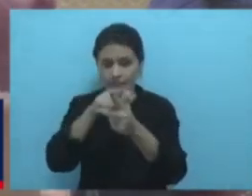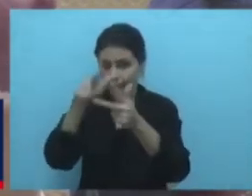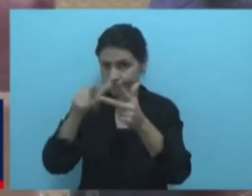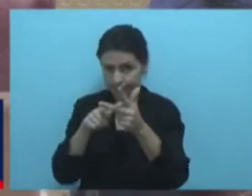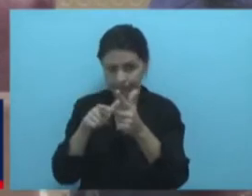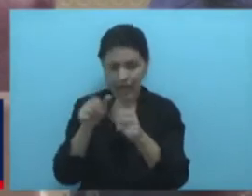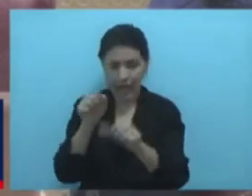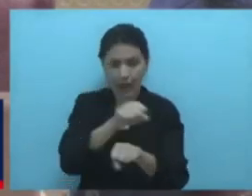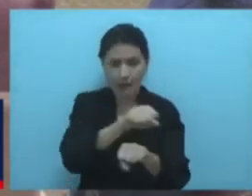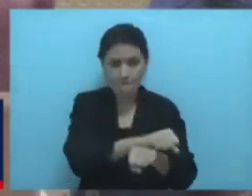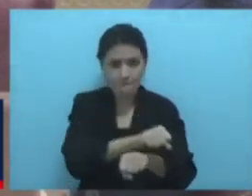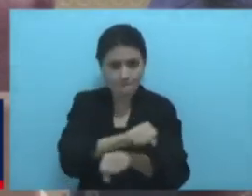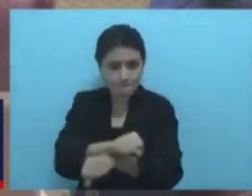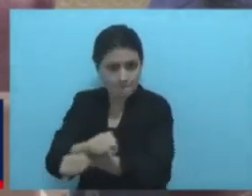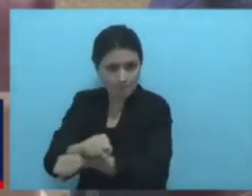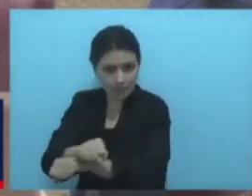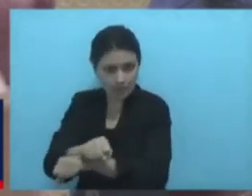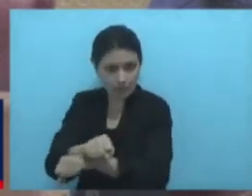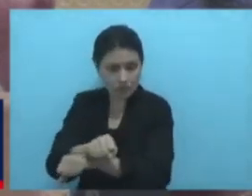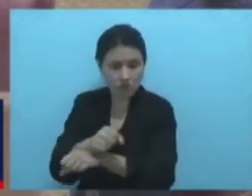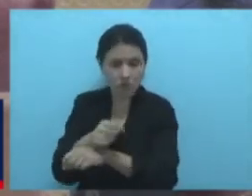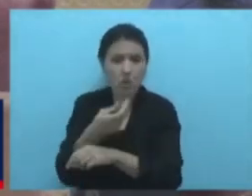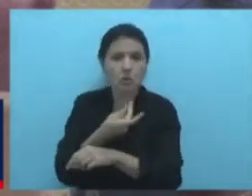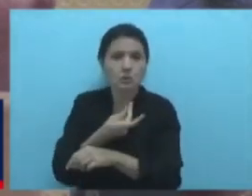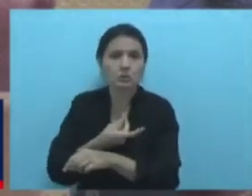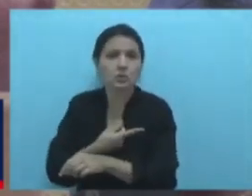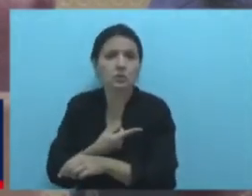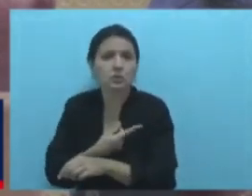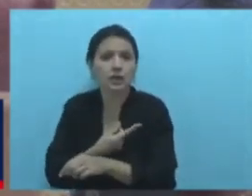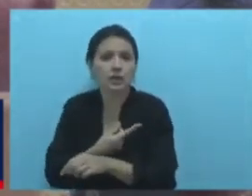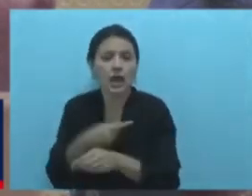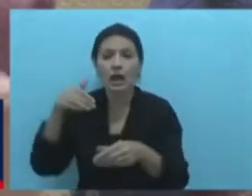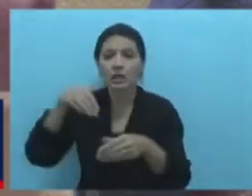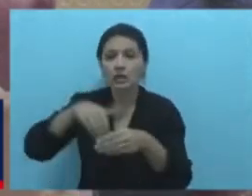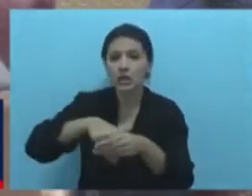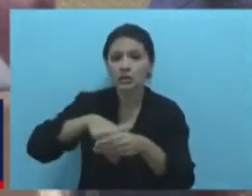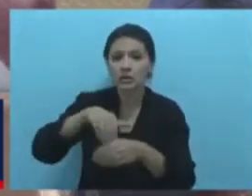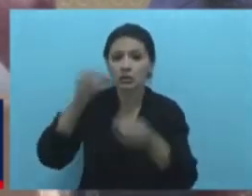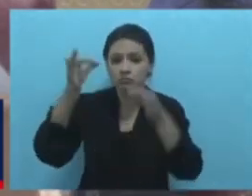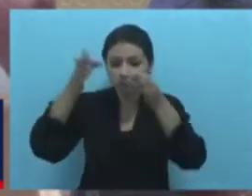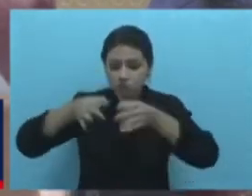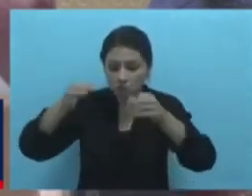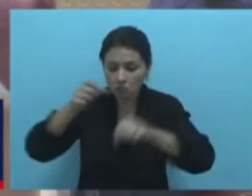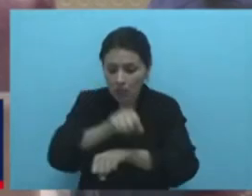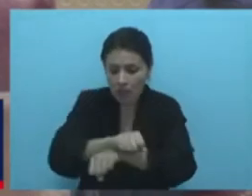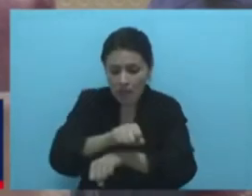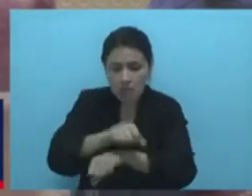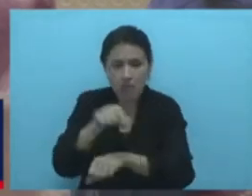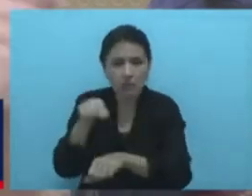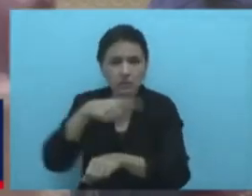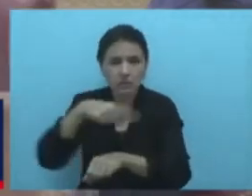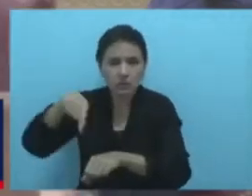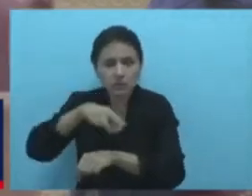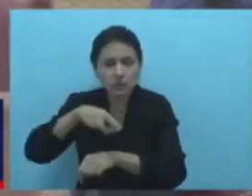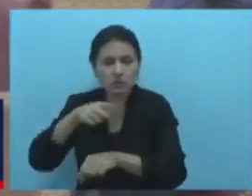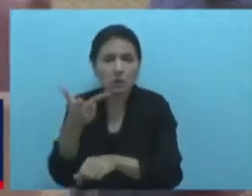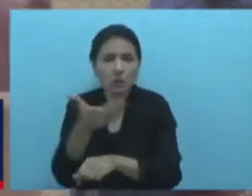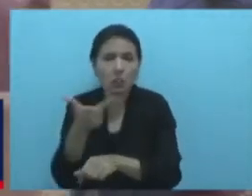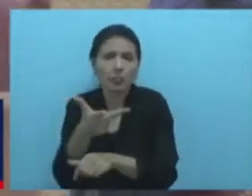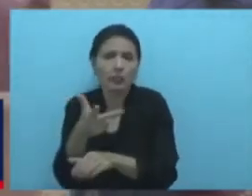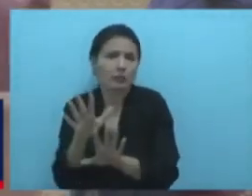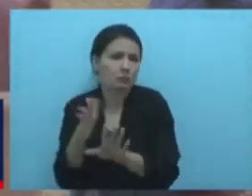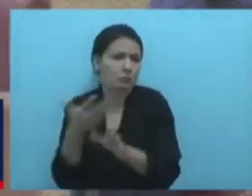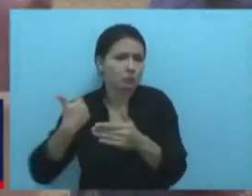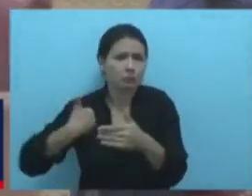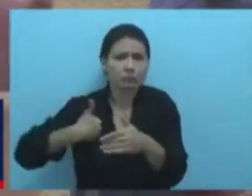cárceles federales que tienen la facilidad de hacer cualquier cosa desde las cárceles federales el 10 de marzo pasado